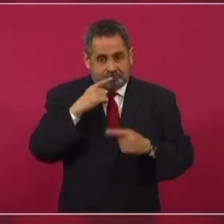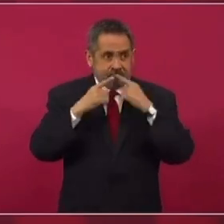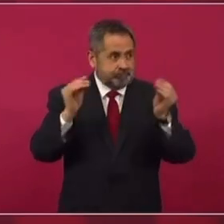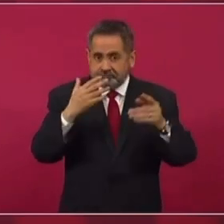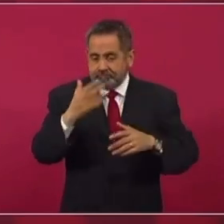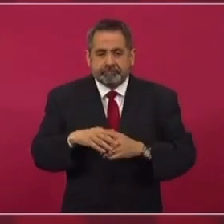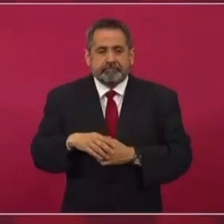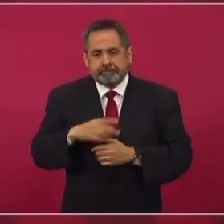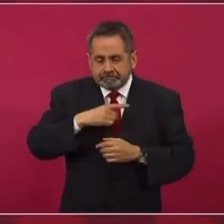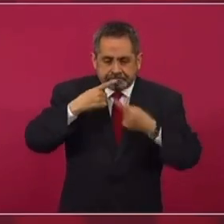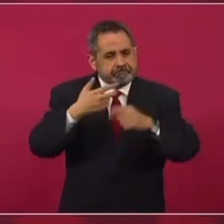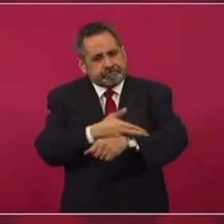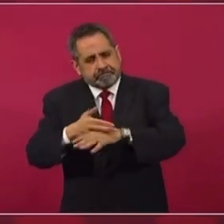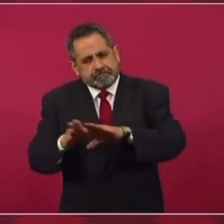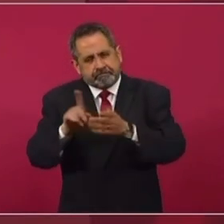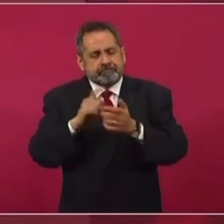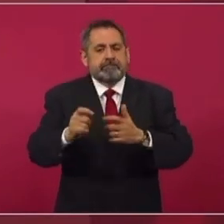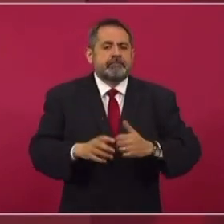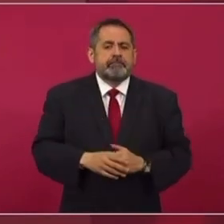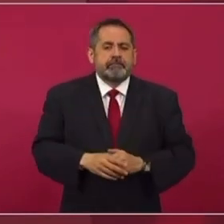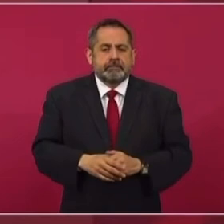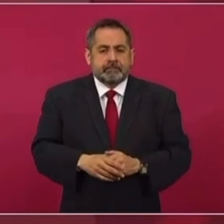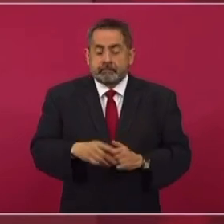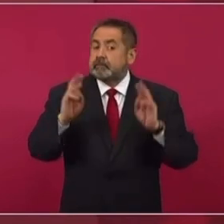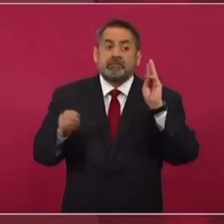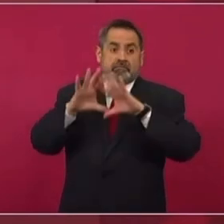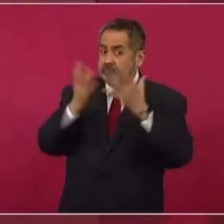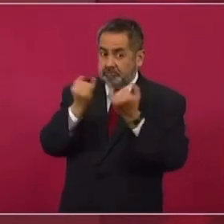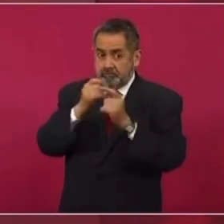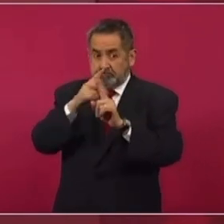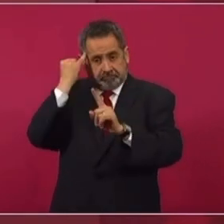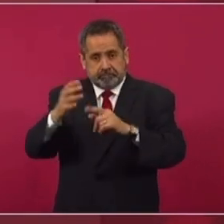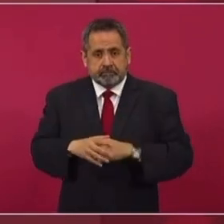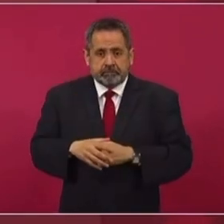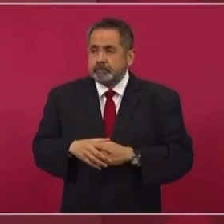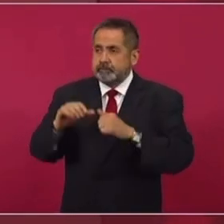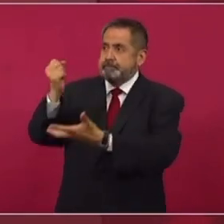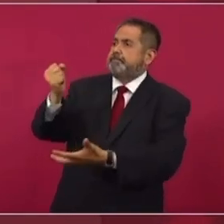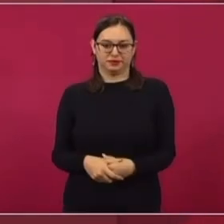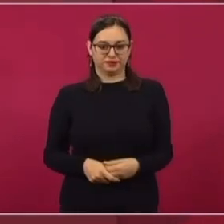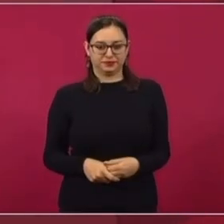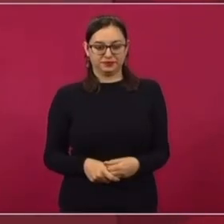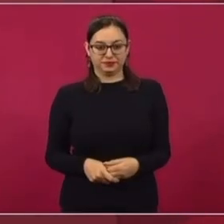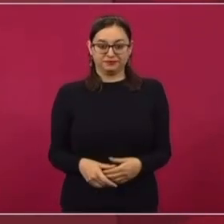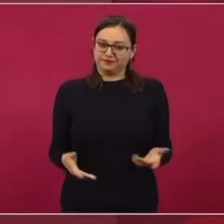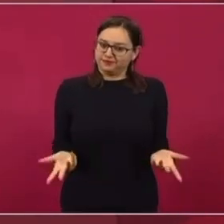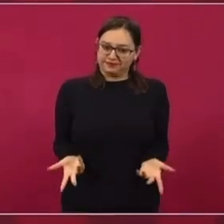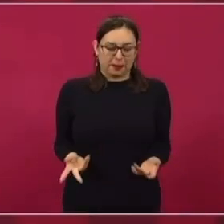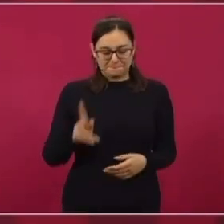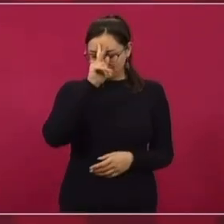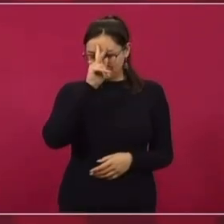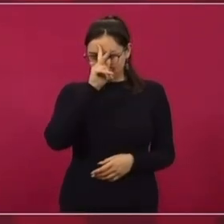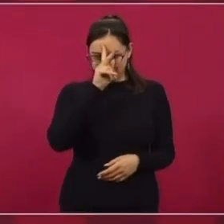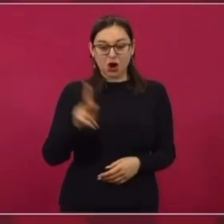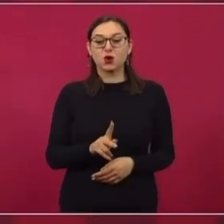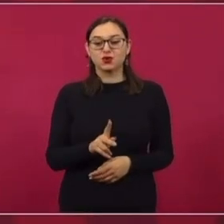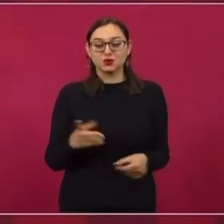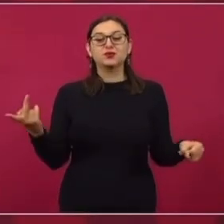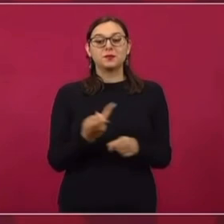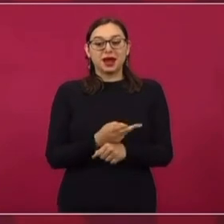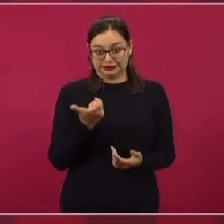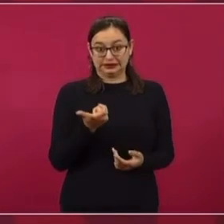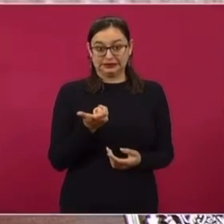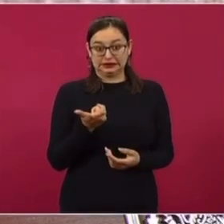debate que se tiene que llevar a cabo a nivel mundial, no entregan cuentas. Y el colmo era que ese